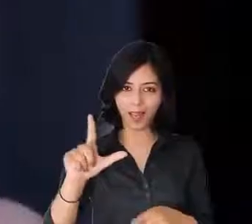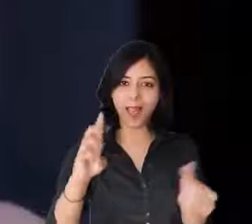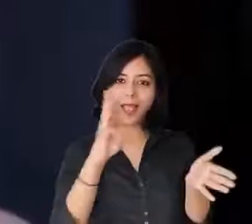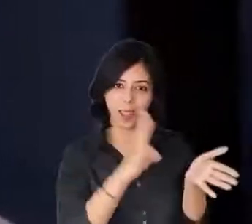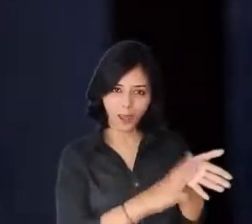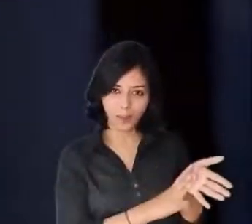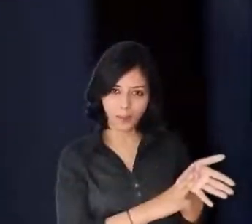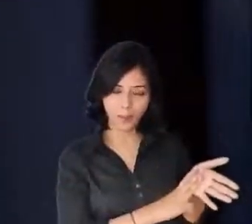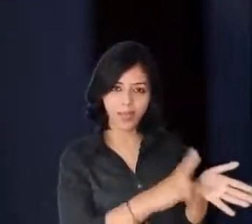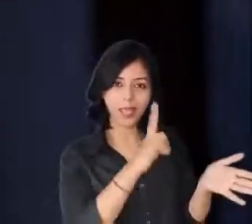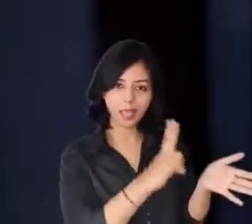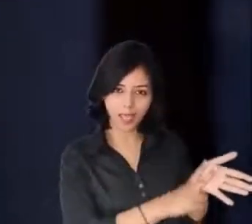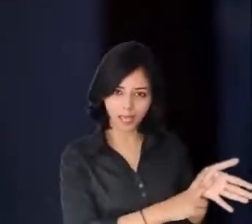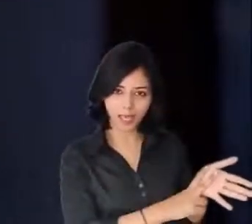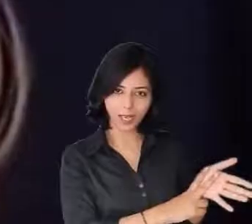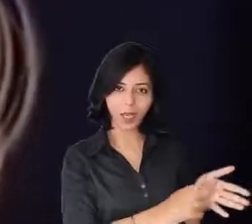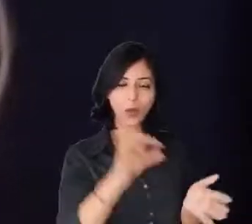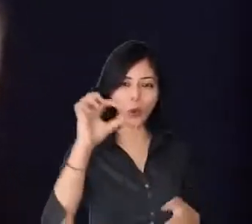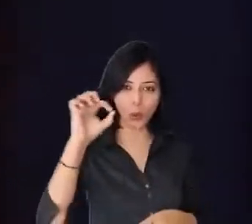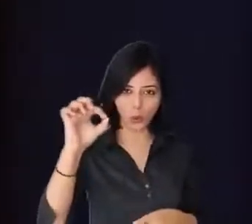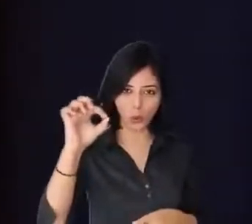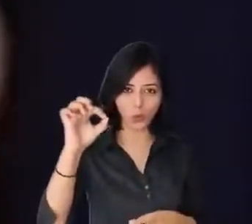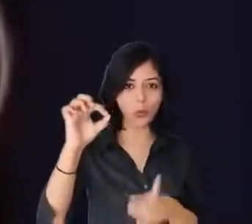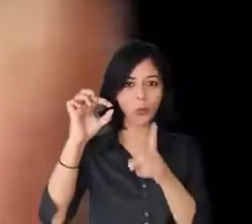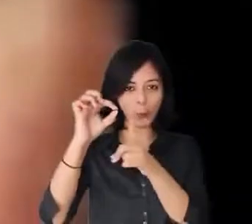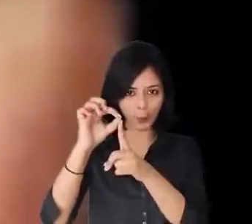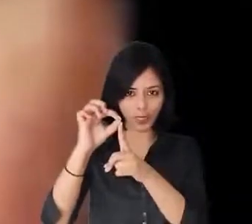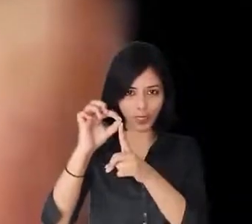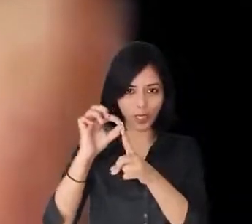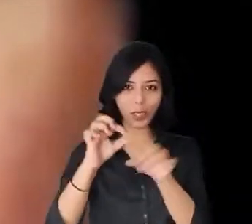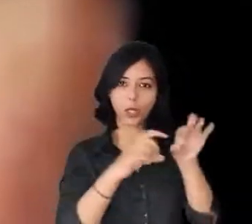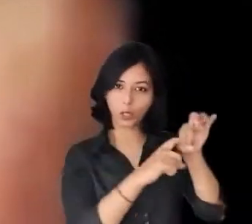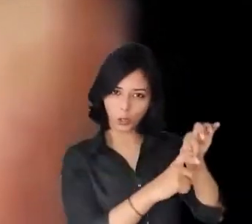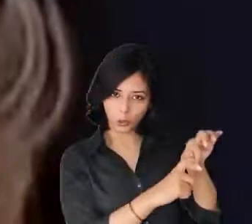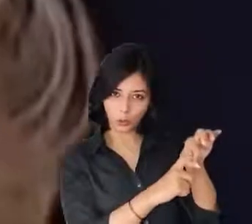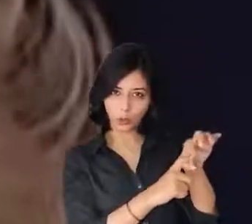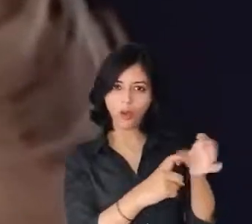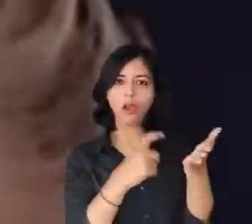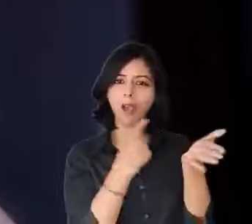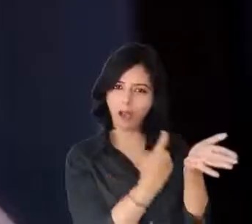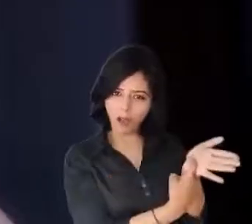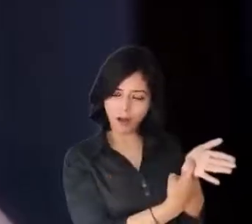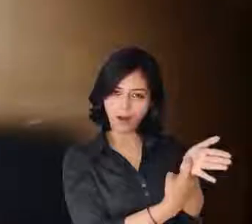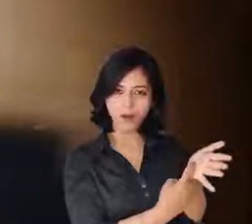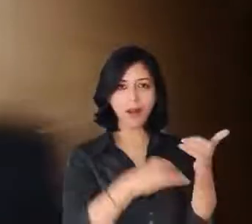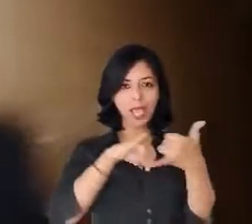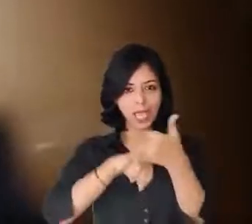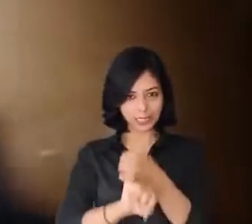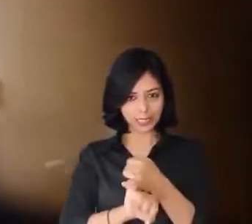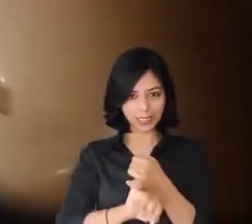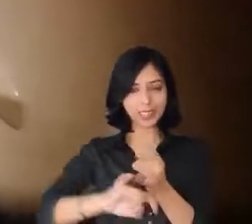Me preguntaron si habíamos tenido una pelea o algo de eso y dije que no. Dije que la esperábamos para celebrar un